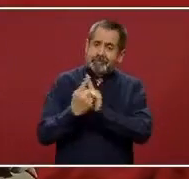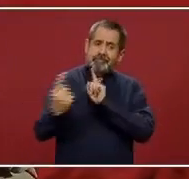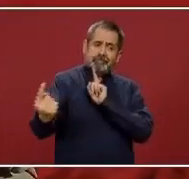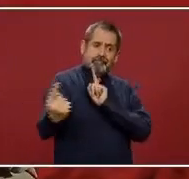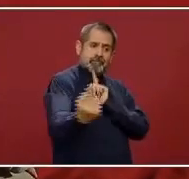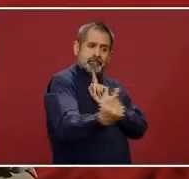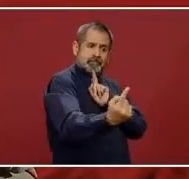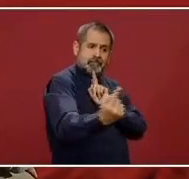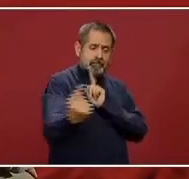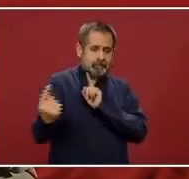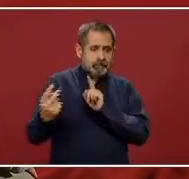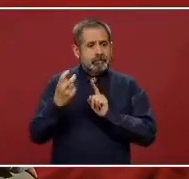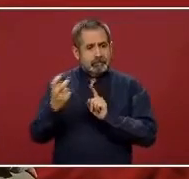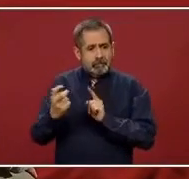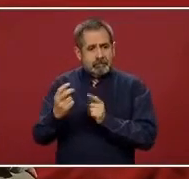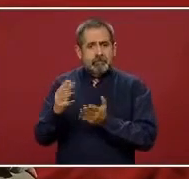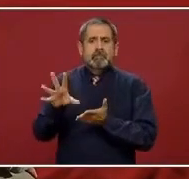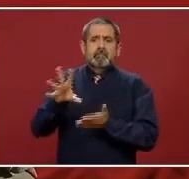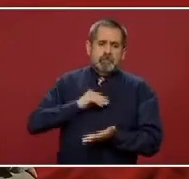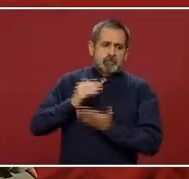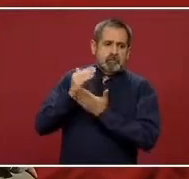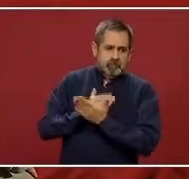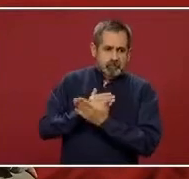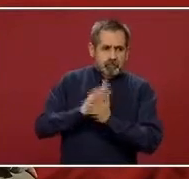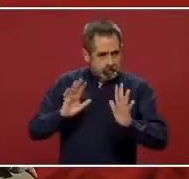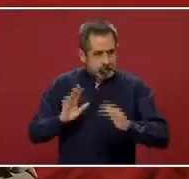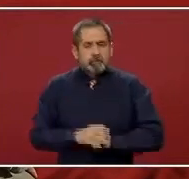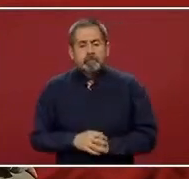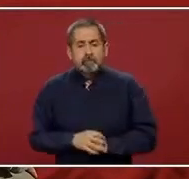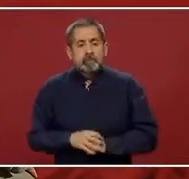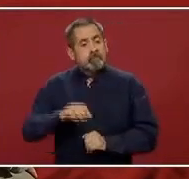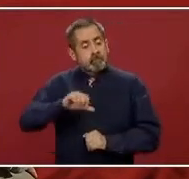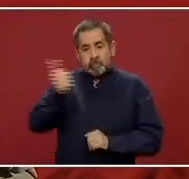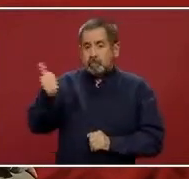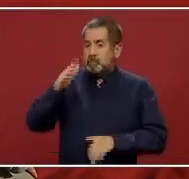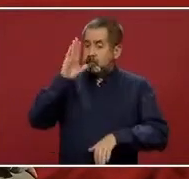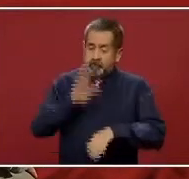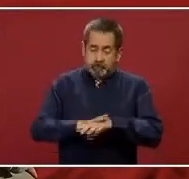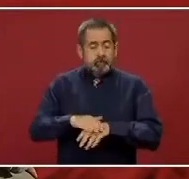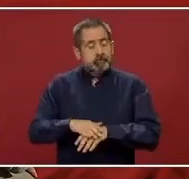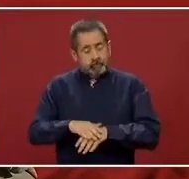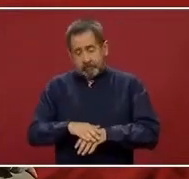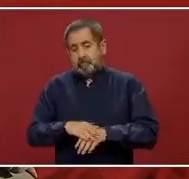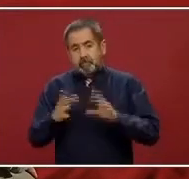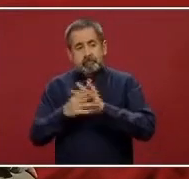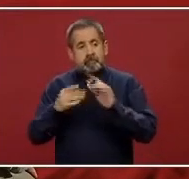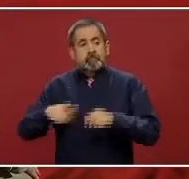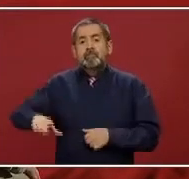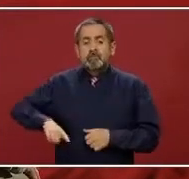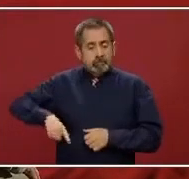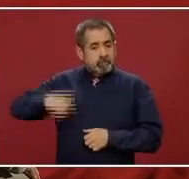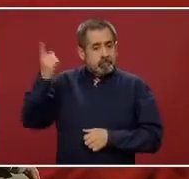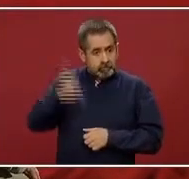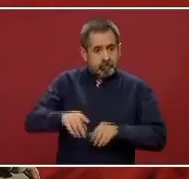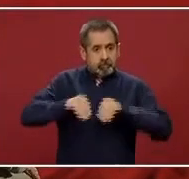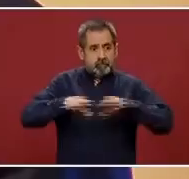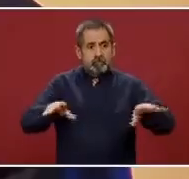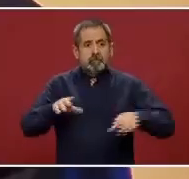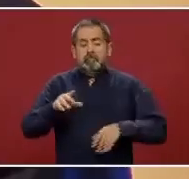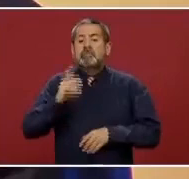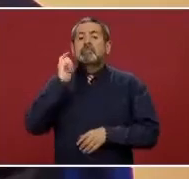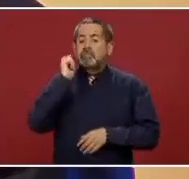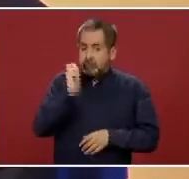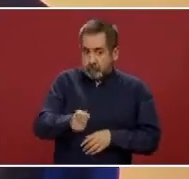más intensa son aquellas en donde por disposición gubernamental se